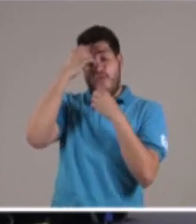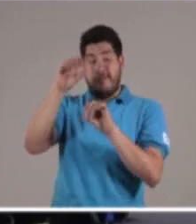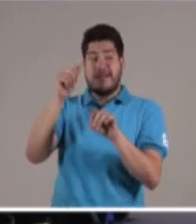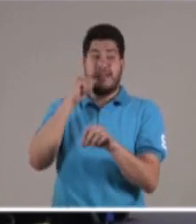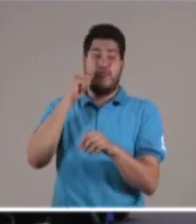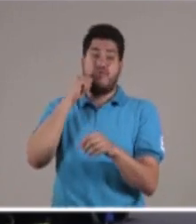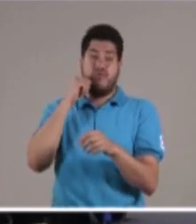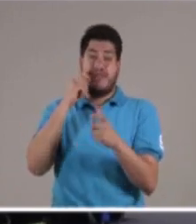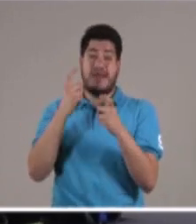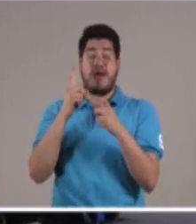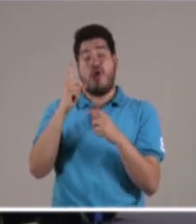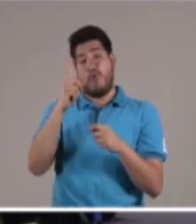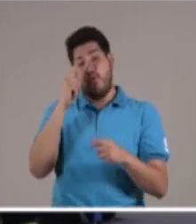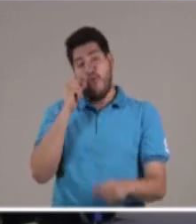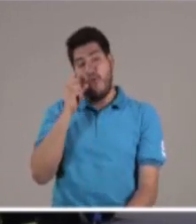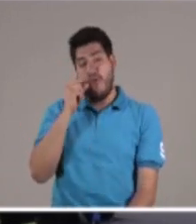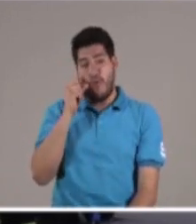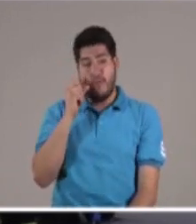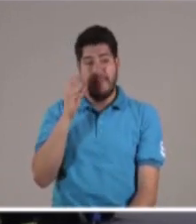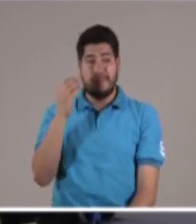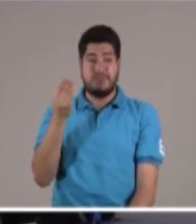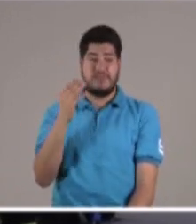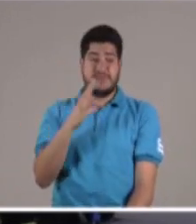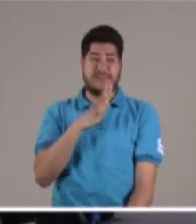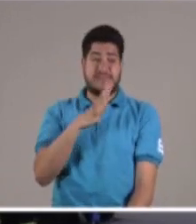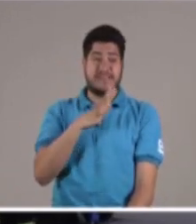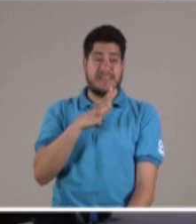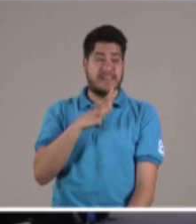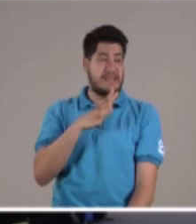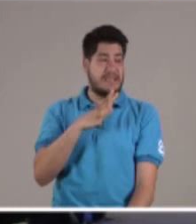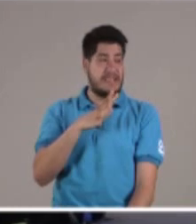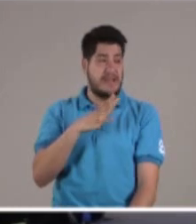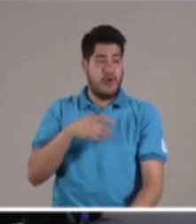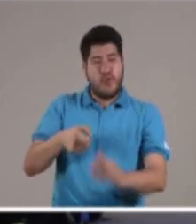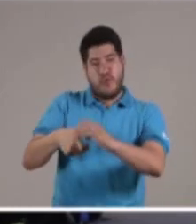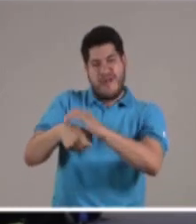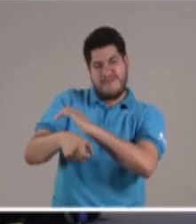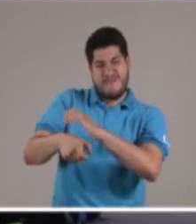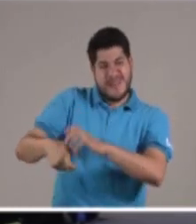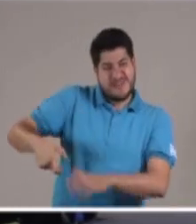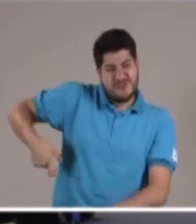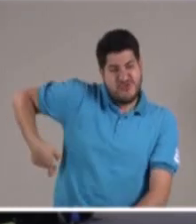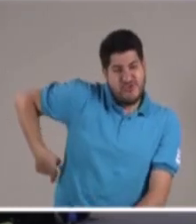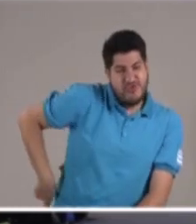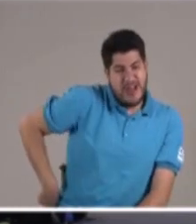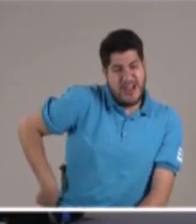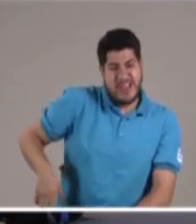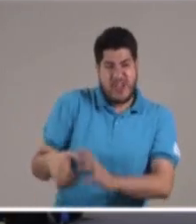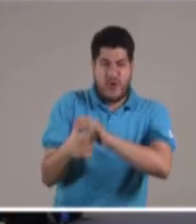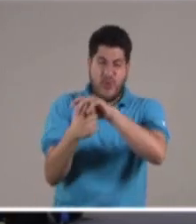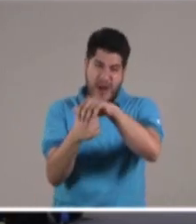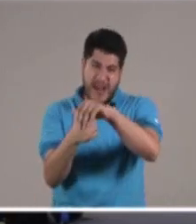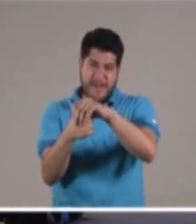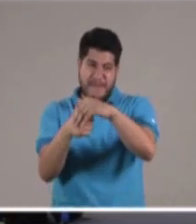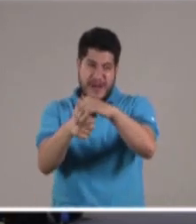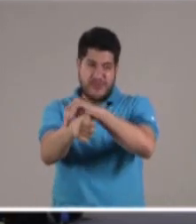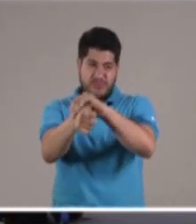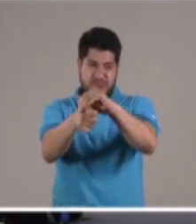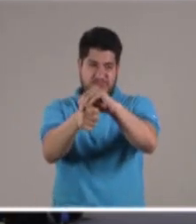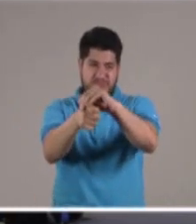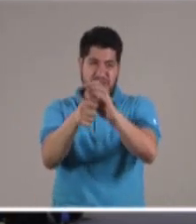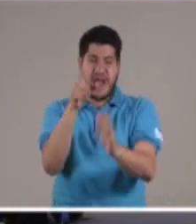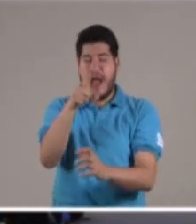ante un hombre que tiene la pistolona acá sino que en la mano